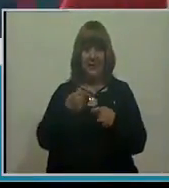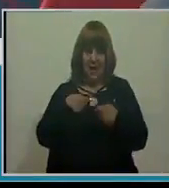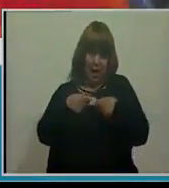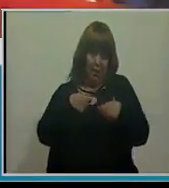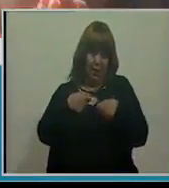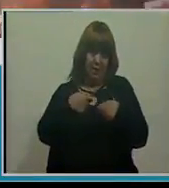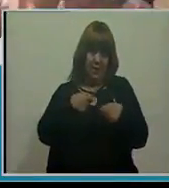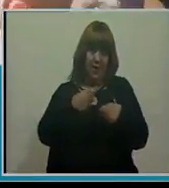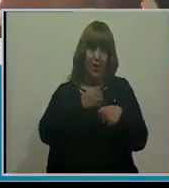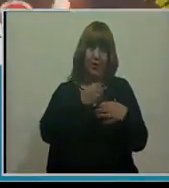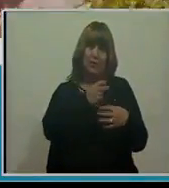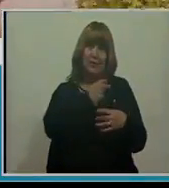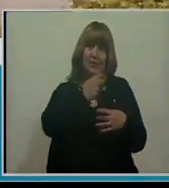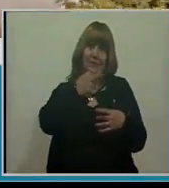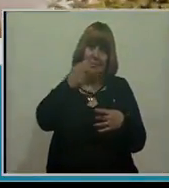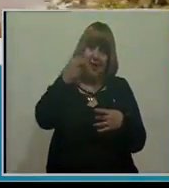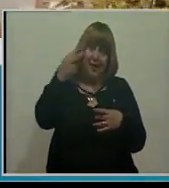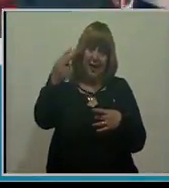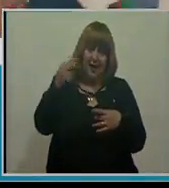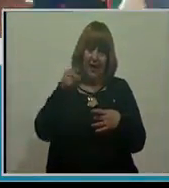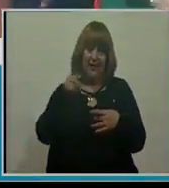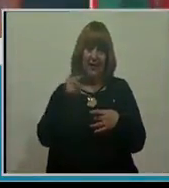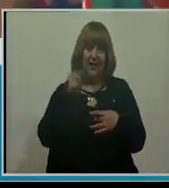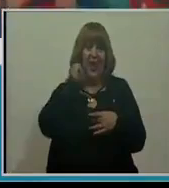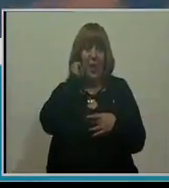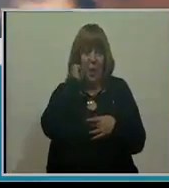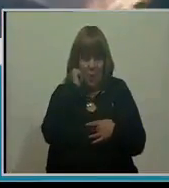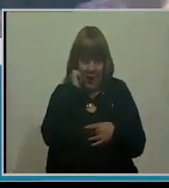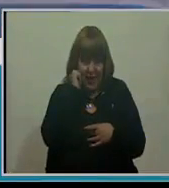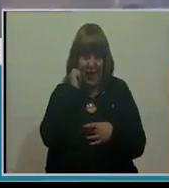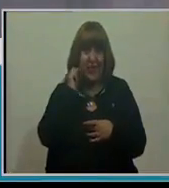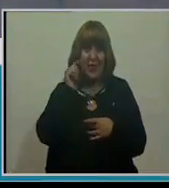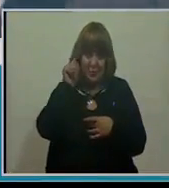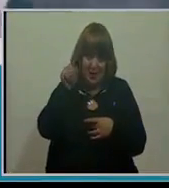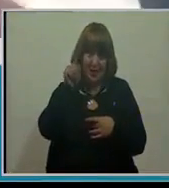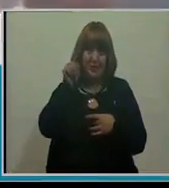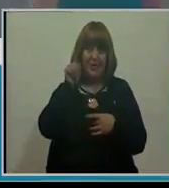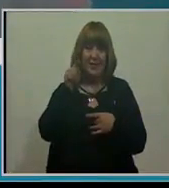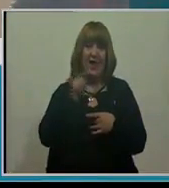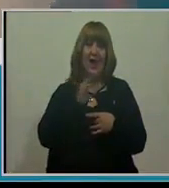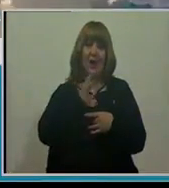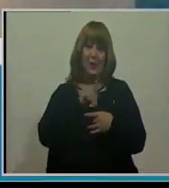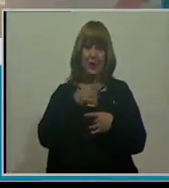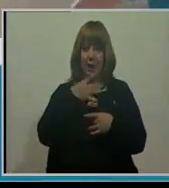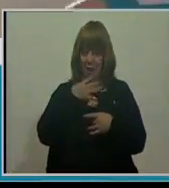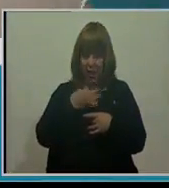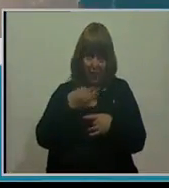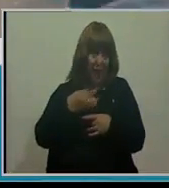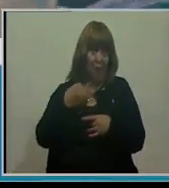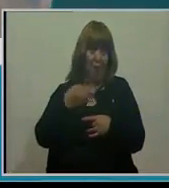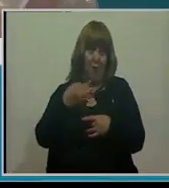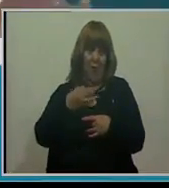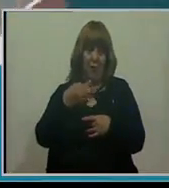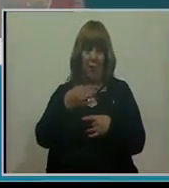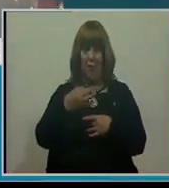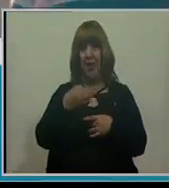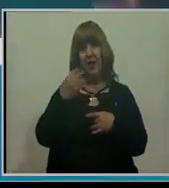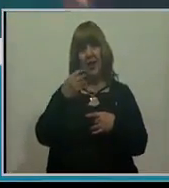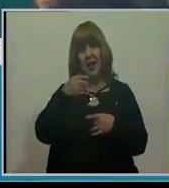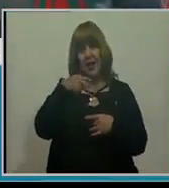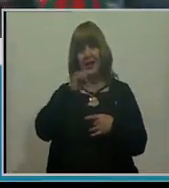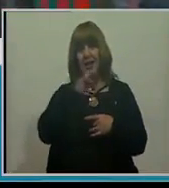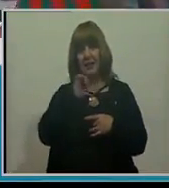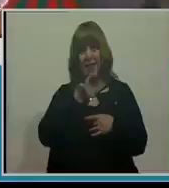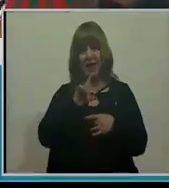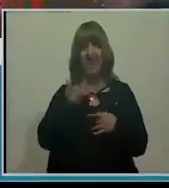Rusia para que actúe en su cumpleaños. Exactamente. No, la verdad le va muy bien. También a ella le fue muy bien en